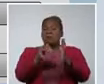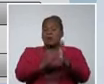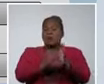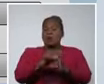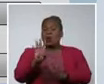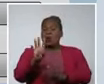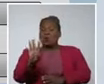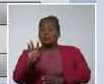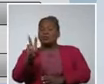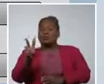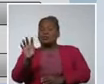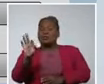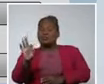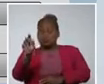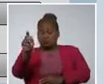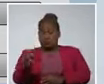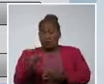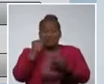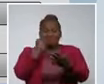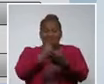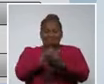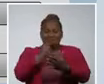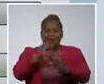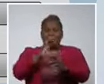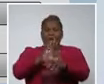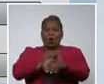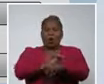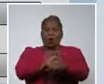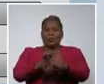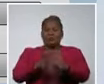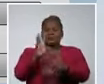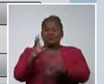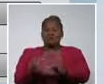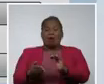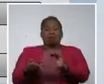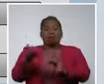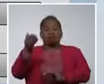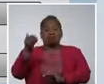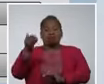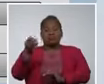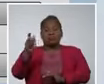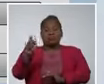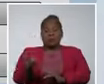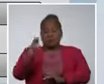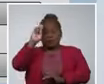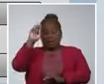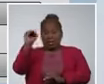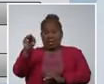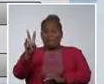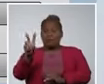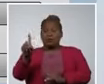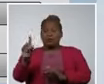115.429.428 casos confirmados, una cifra muy elevada de casos activos,